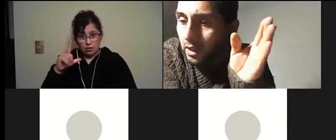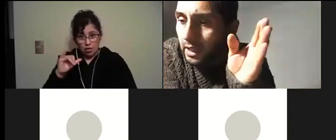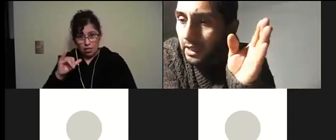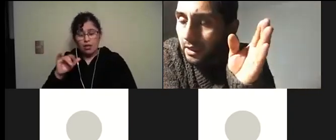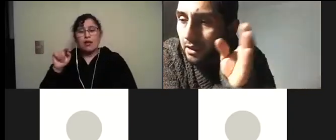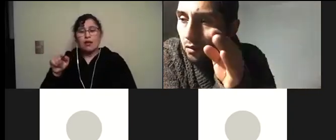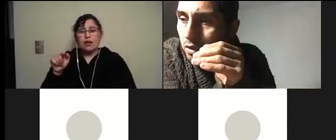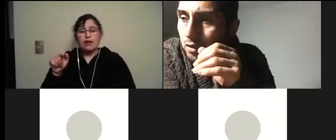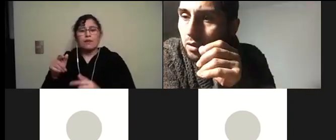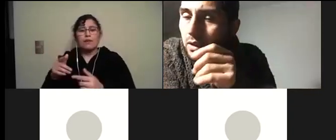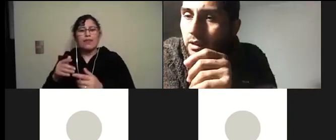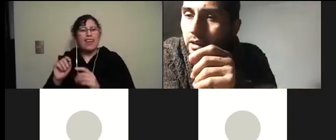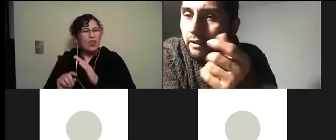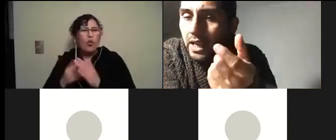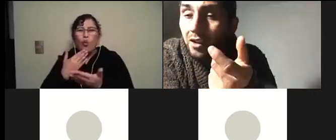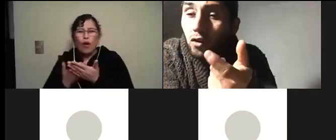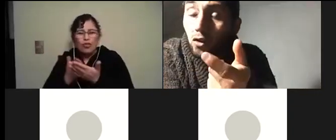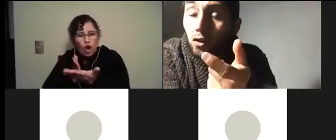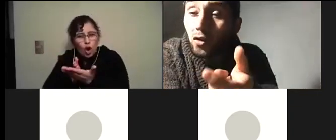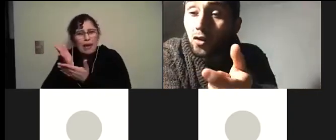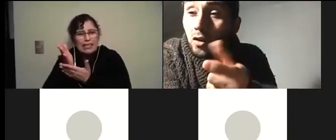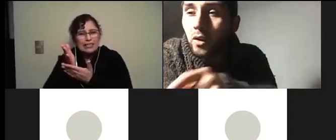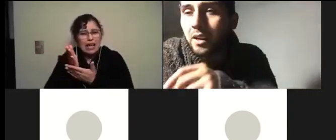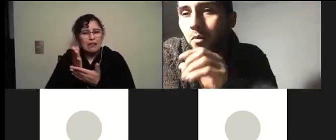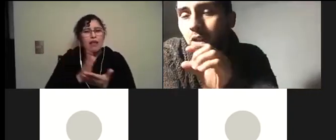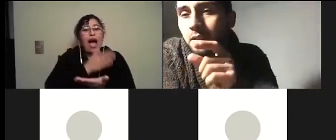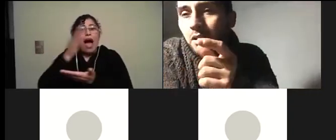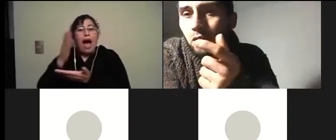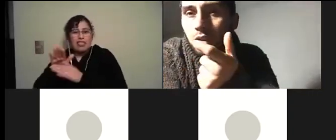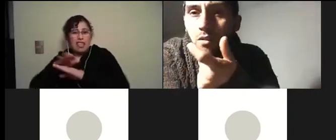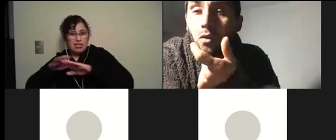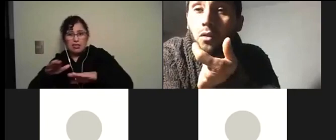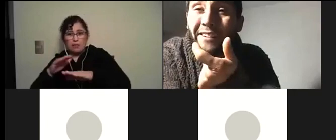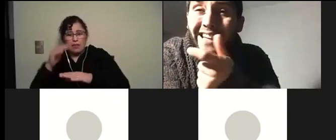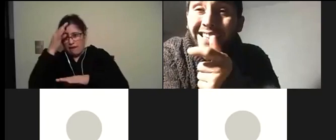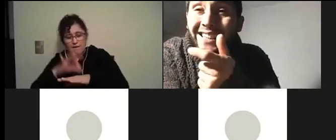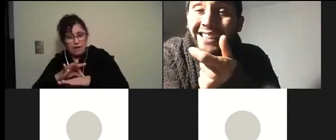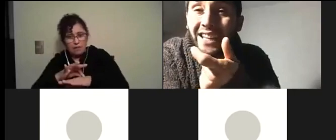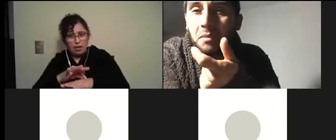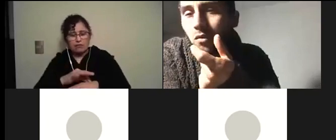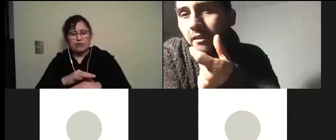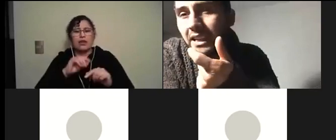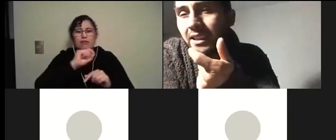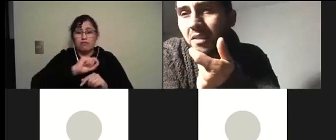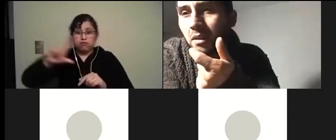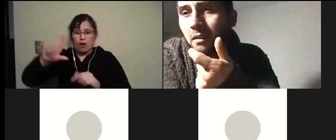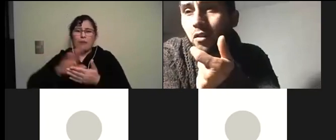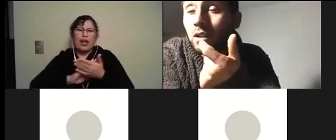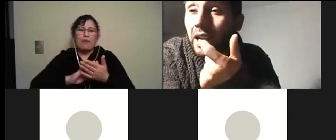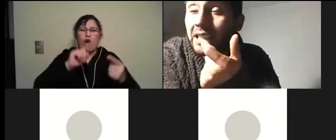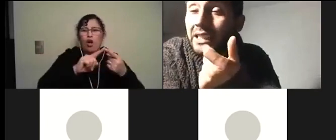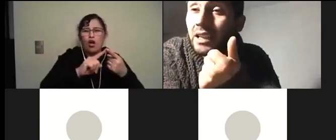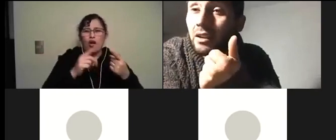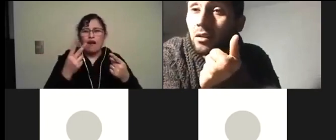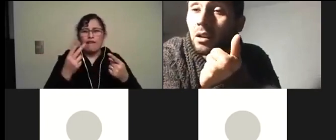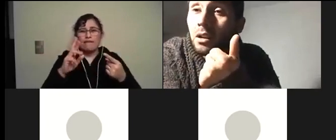el origen de la evolución, la verdad es que no todos son iguales. Hoy día se reconocen como dos variantes de Alzheimer, una variante que es más